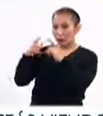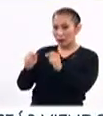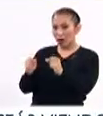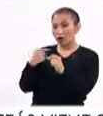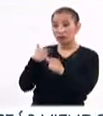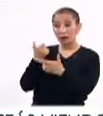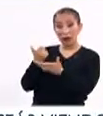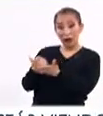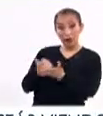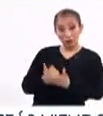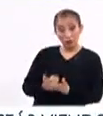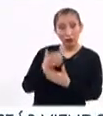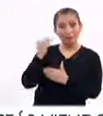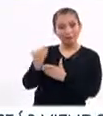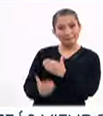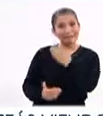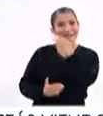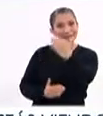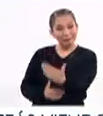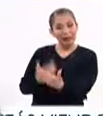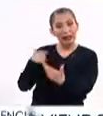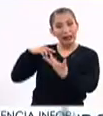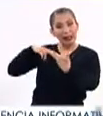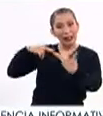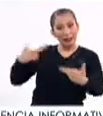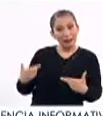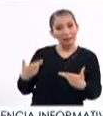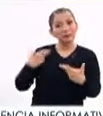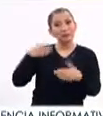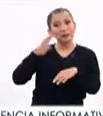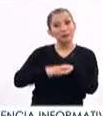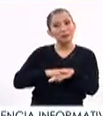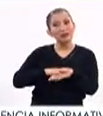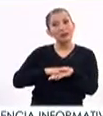ha permitido avanzar a la relación de